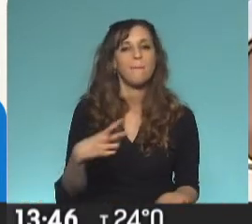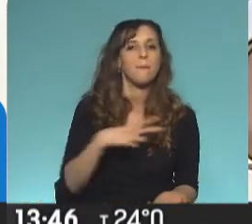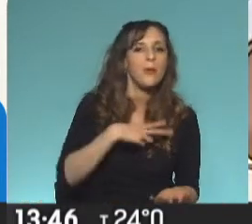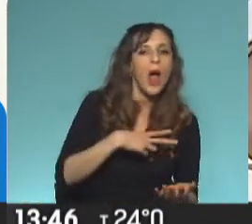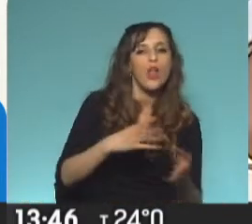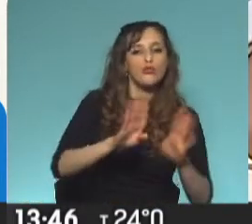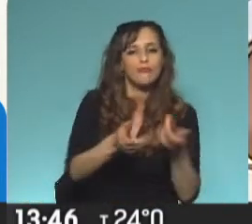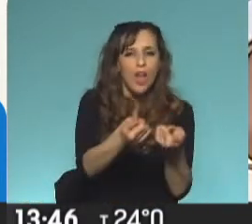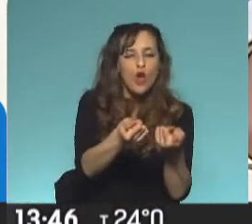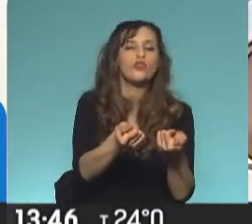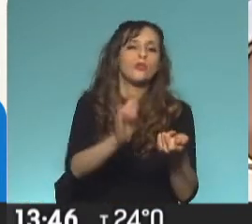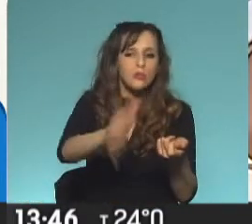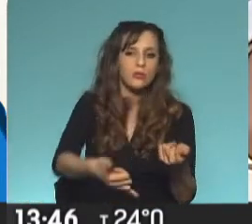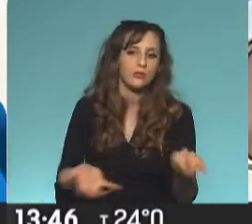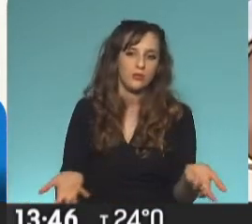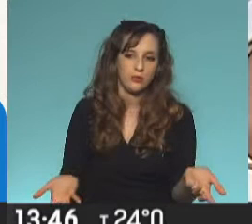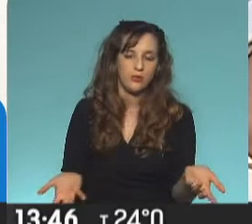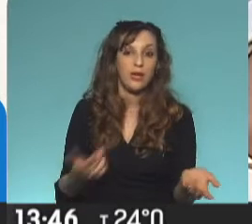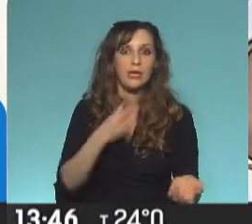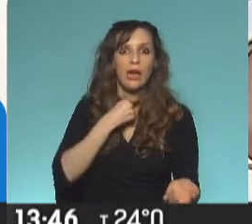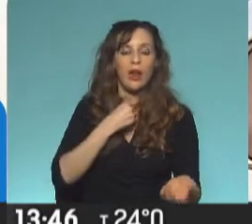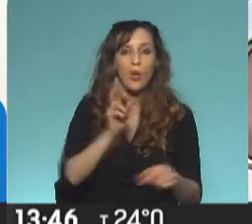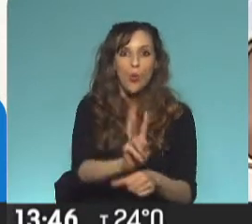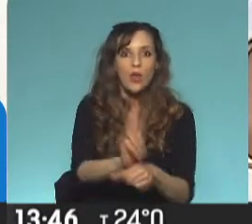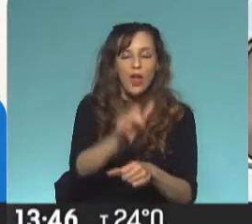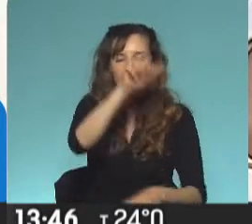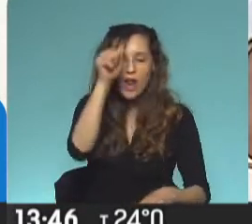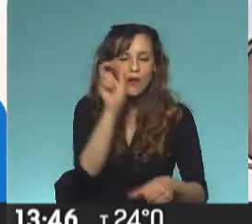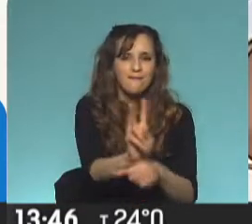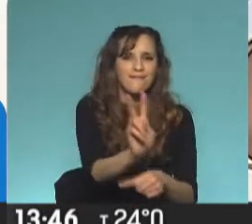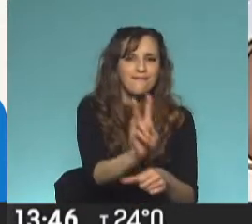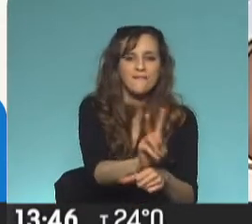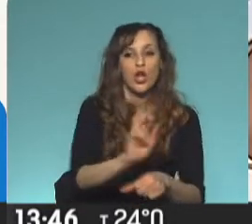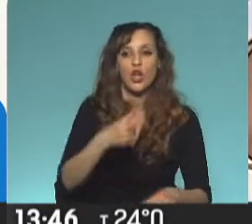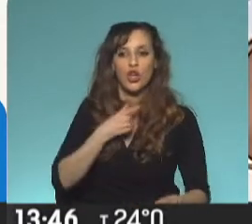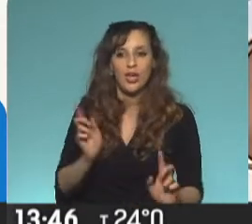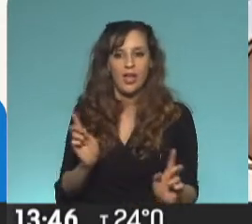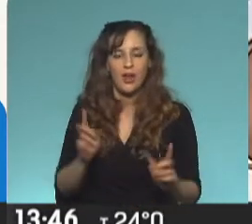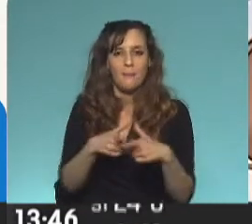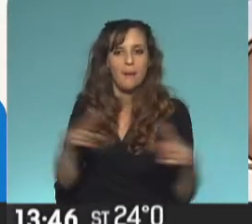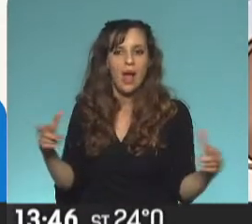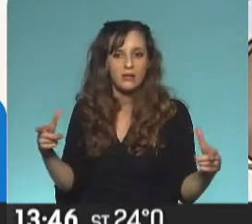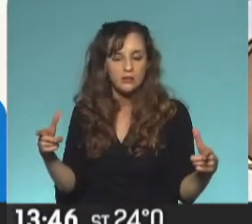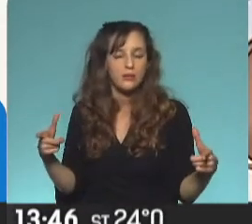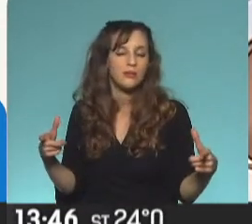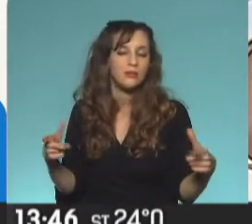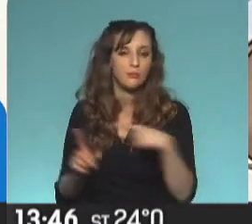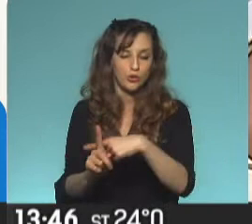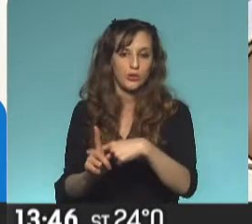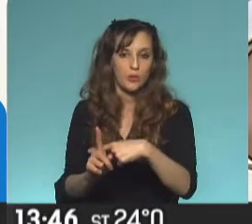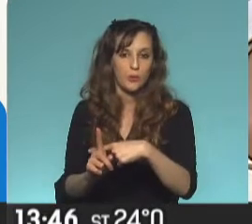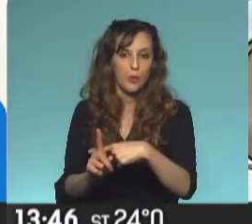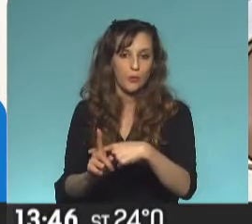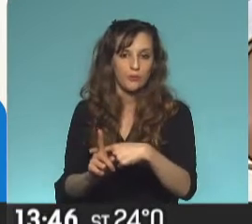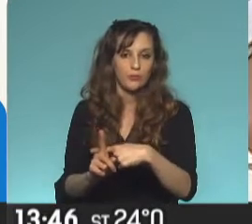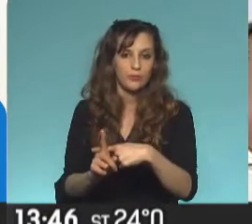que como quieren mantener la temporada no quieren que suban los contagios que ocupen la cama que es obviamente la sentencia